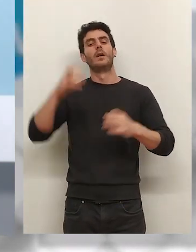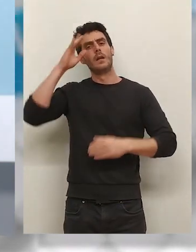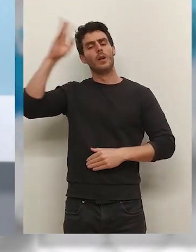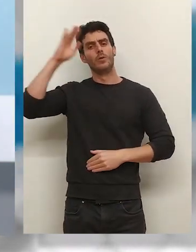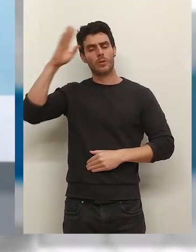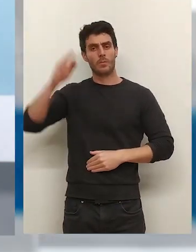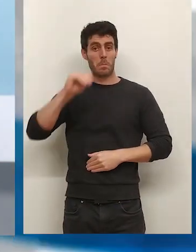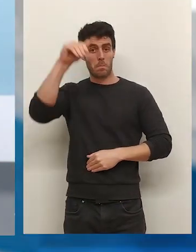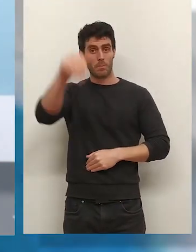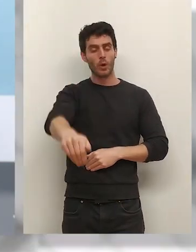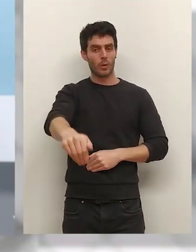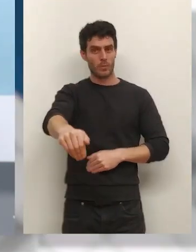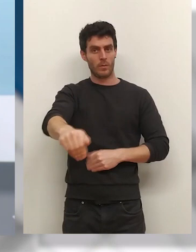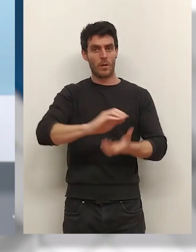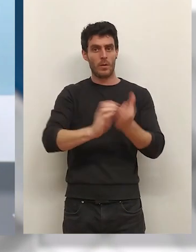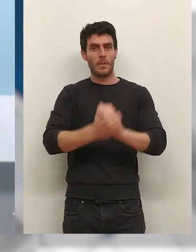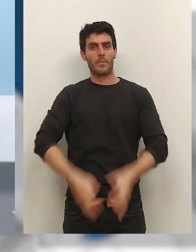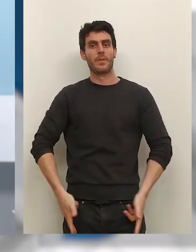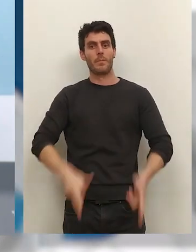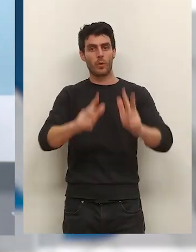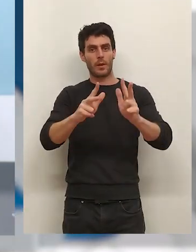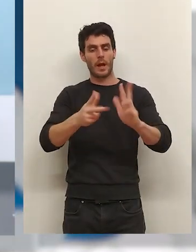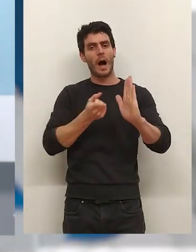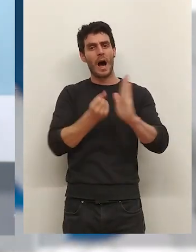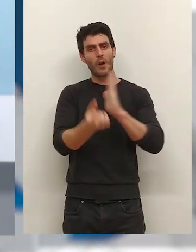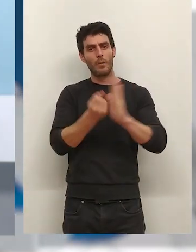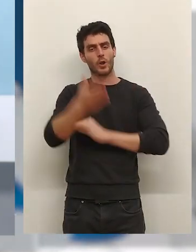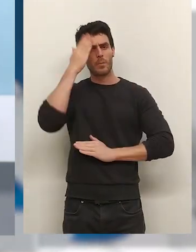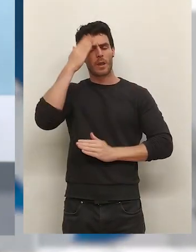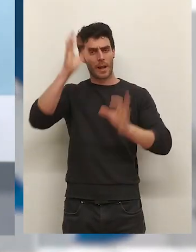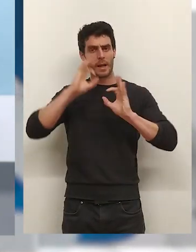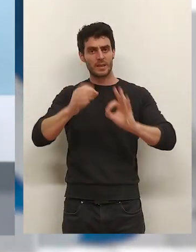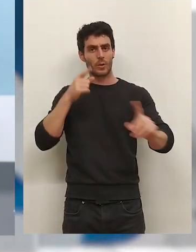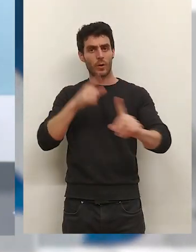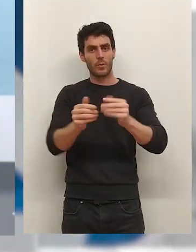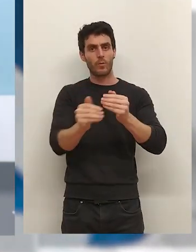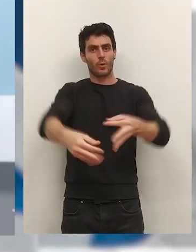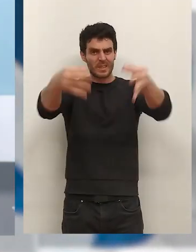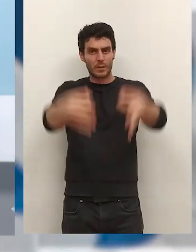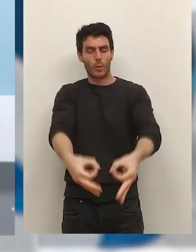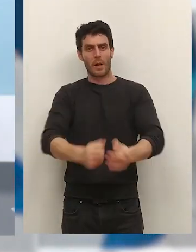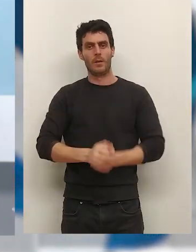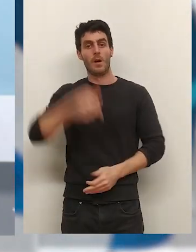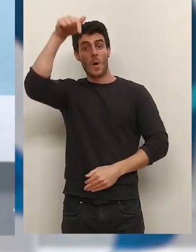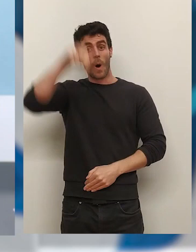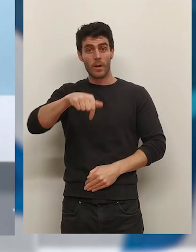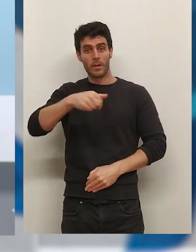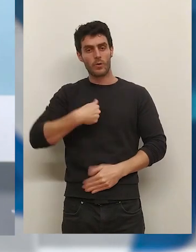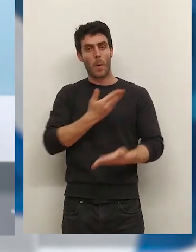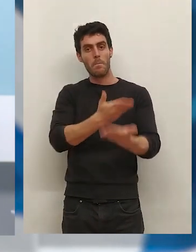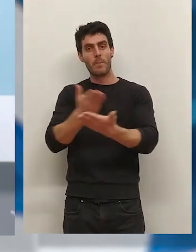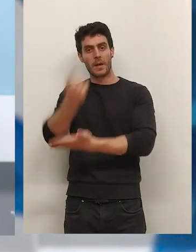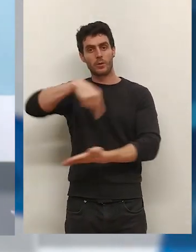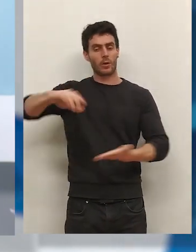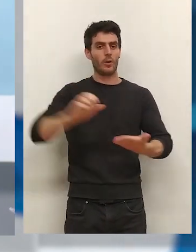ilusión. El voto, en democracia, es el argumento principal para asegurar el futuro. Hoy